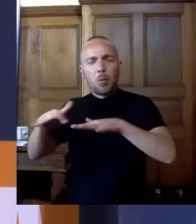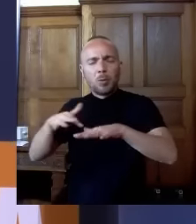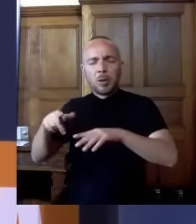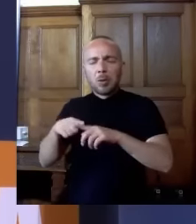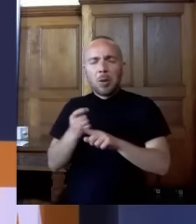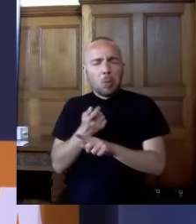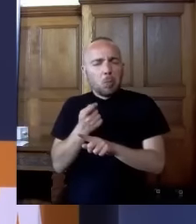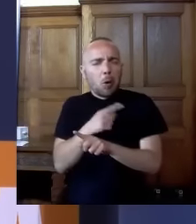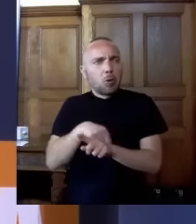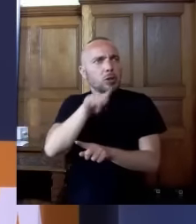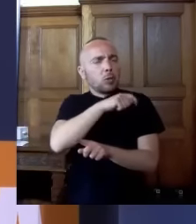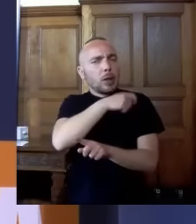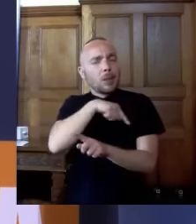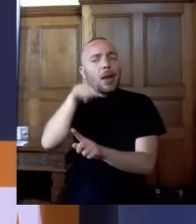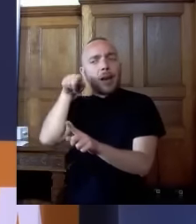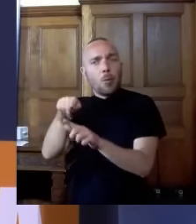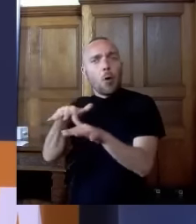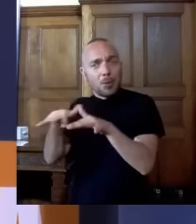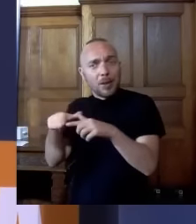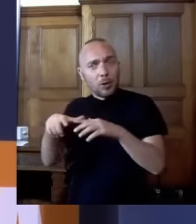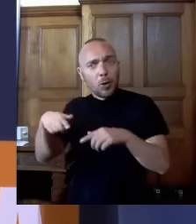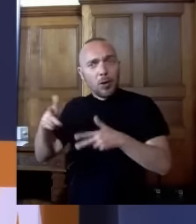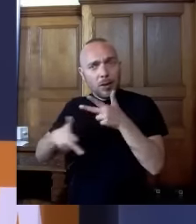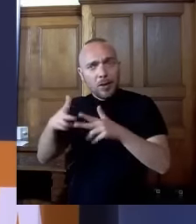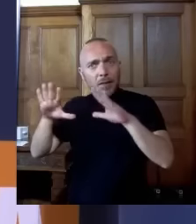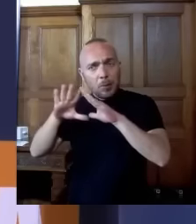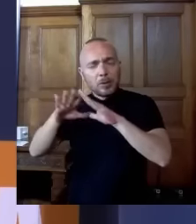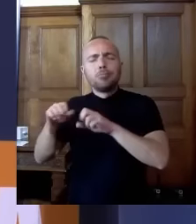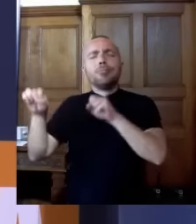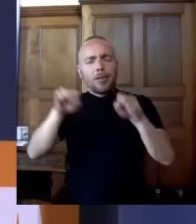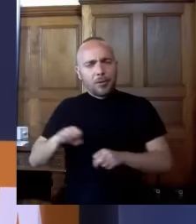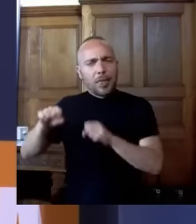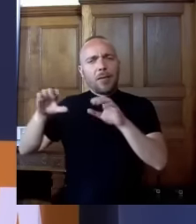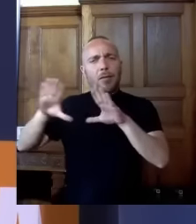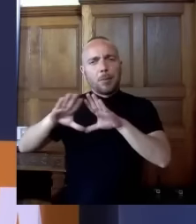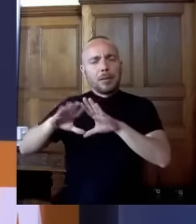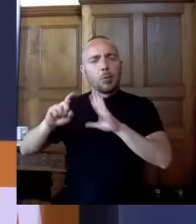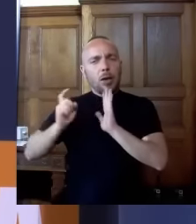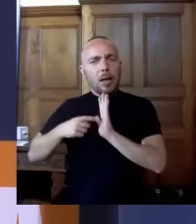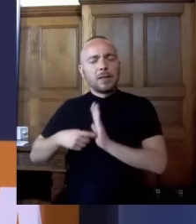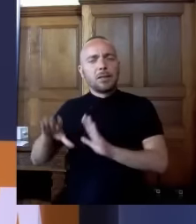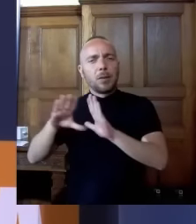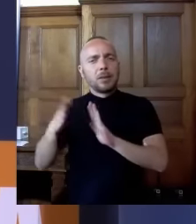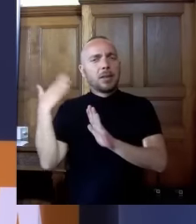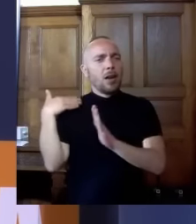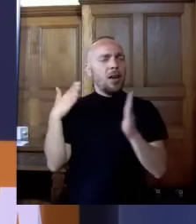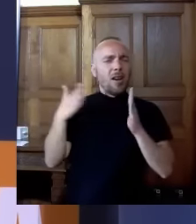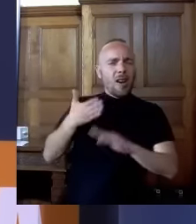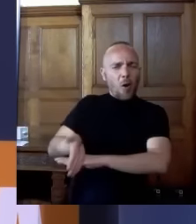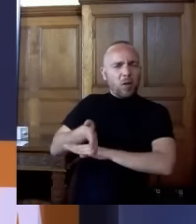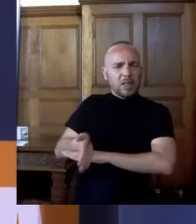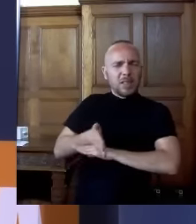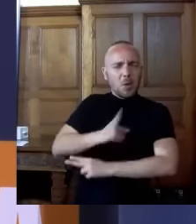de todo el estado que ha salido a defender el feminismo y las leyes feministas Incluso en el peor momento de la ofensiva